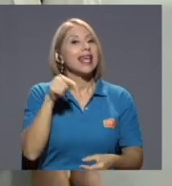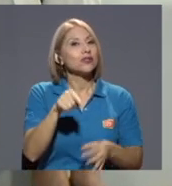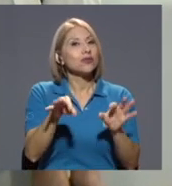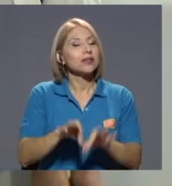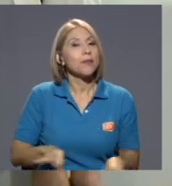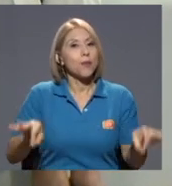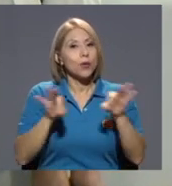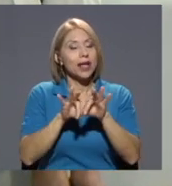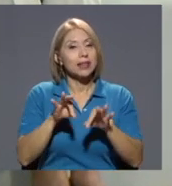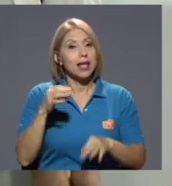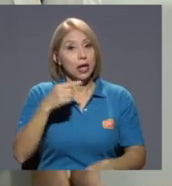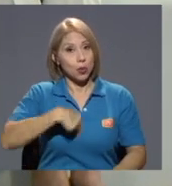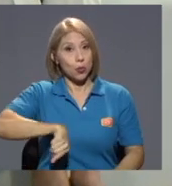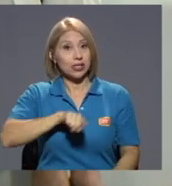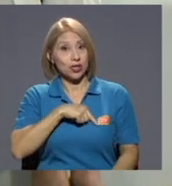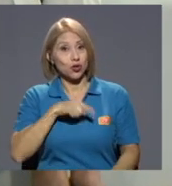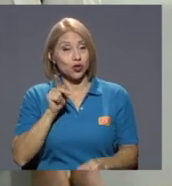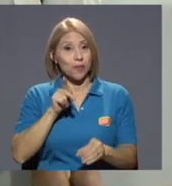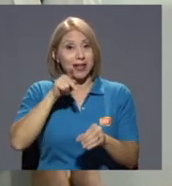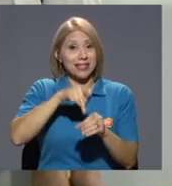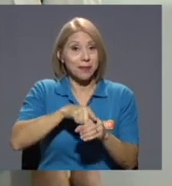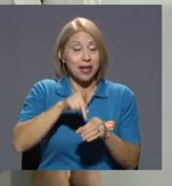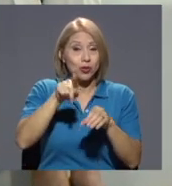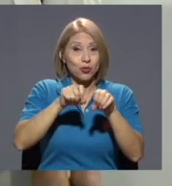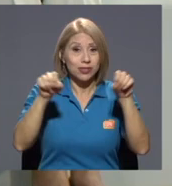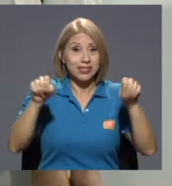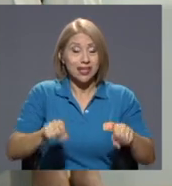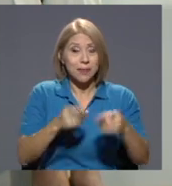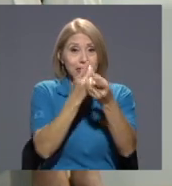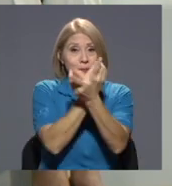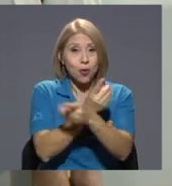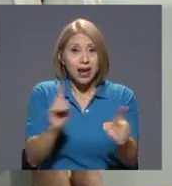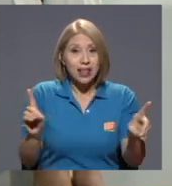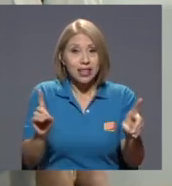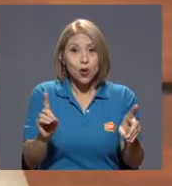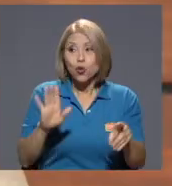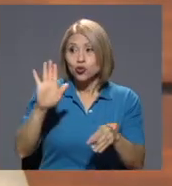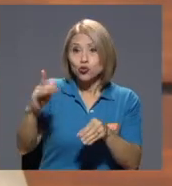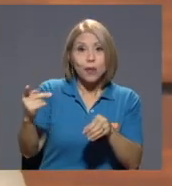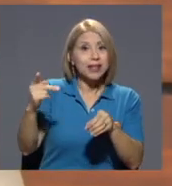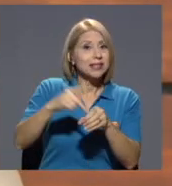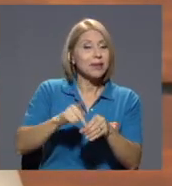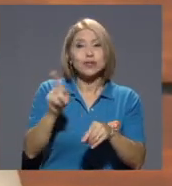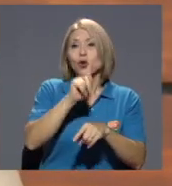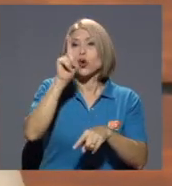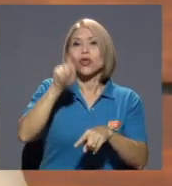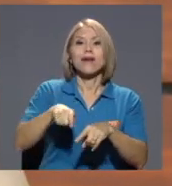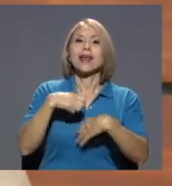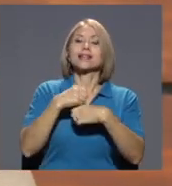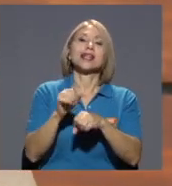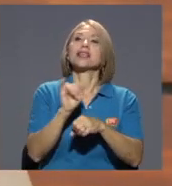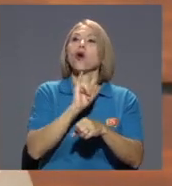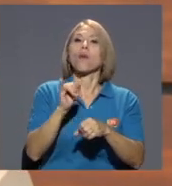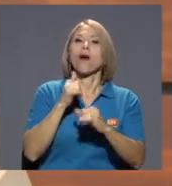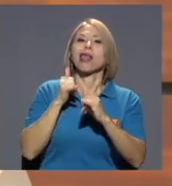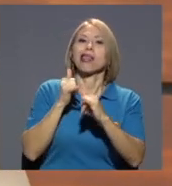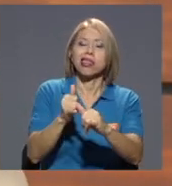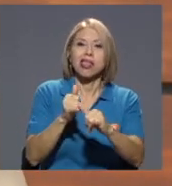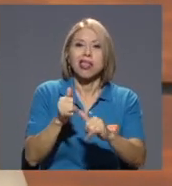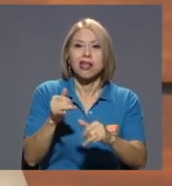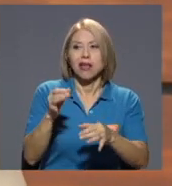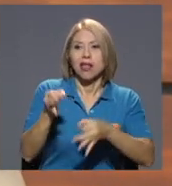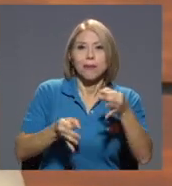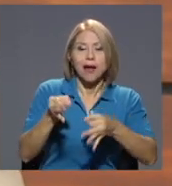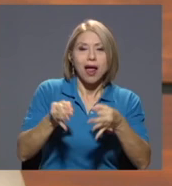sistema democrático no tiene porqué criminalizarse esa participación entonces el tema de la retribución verdaderamente